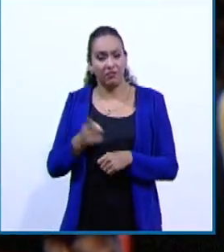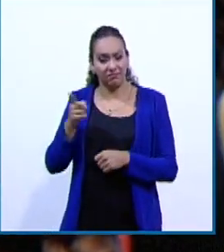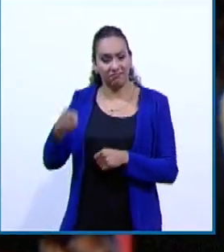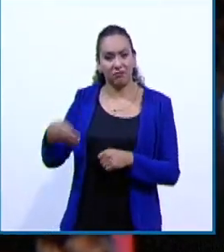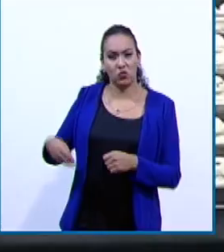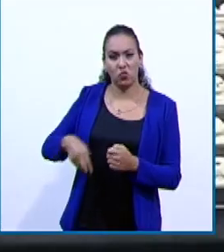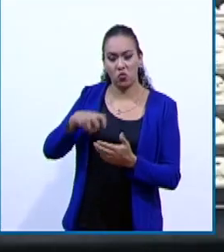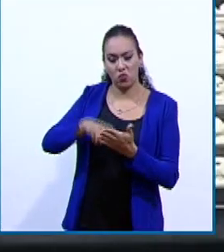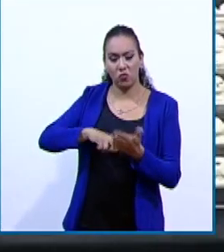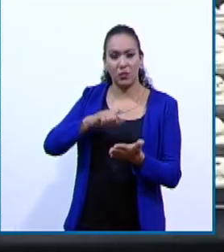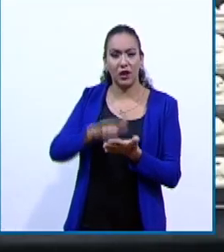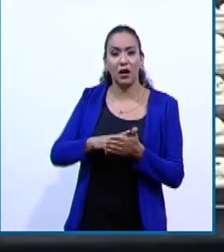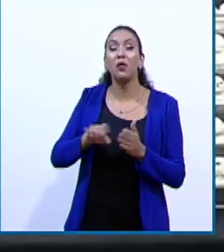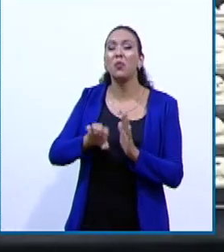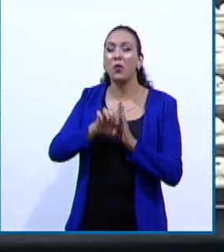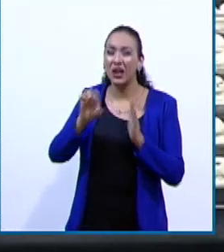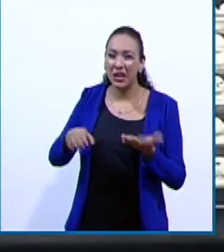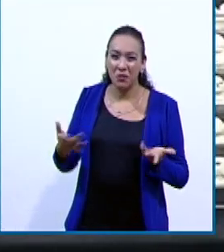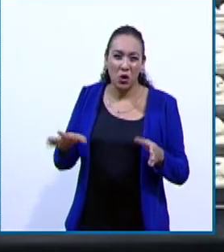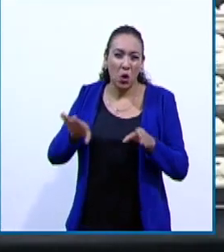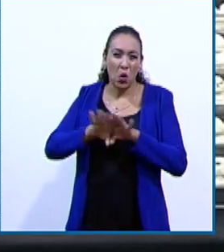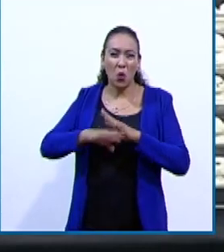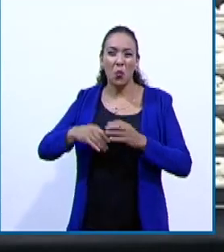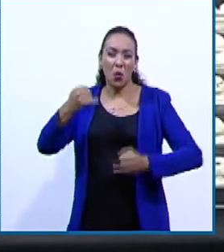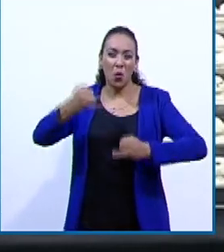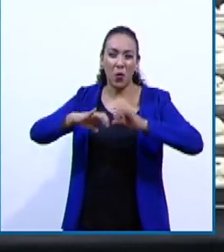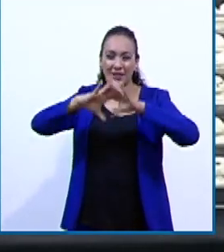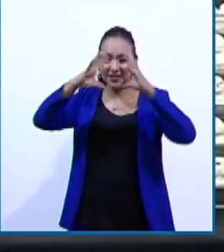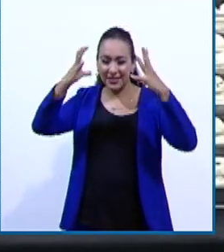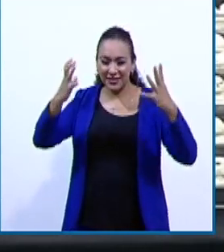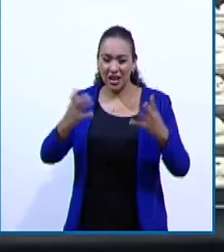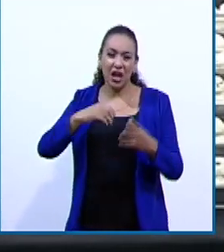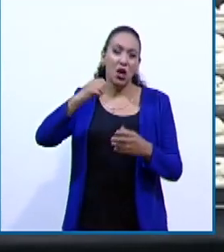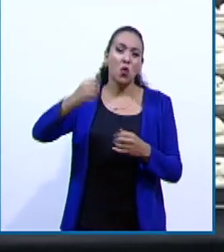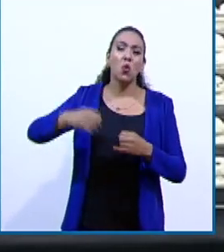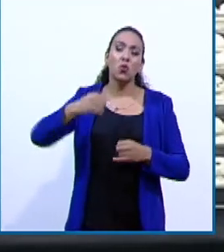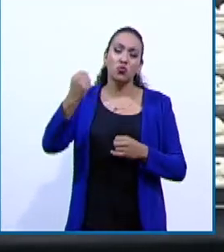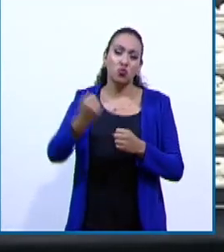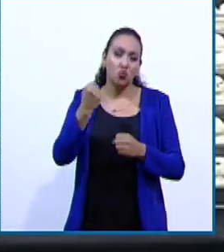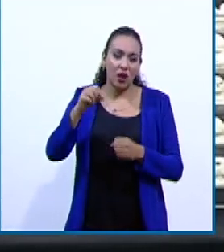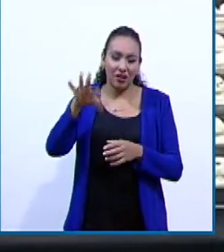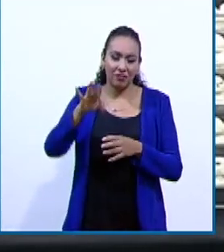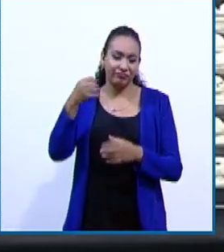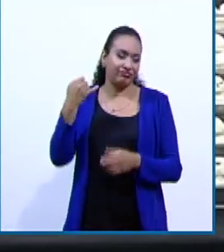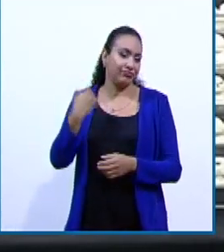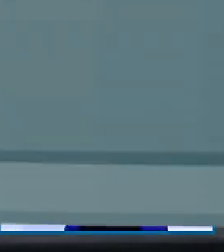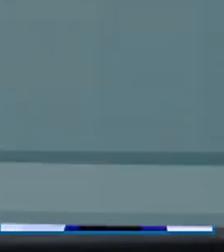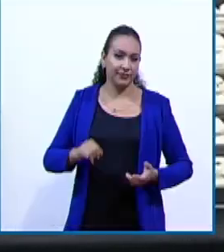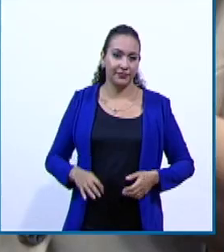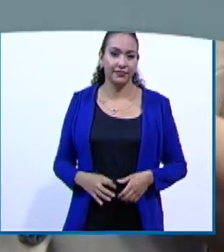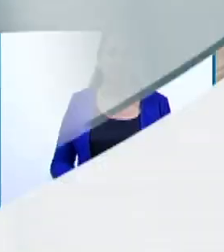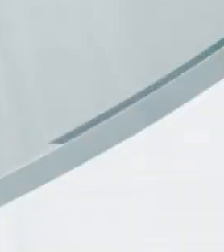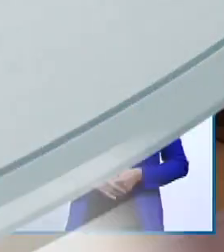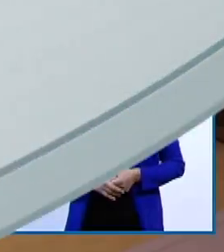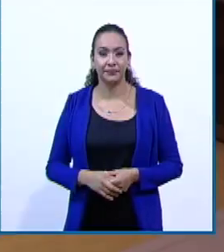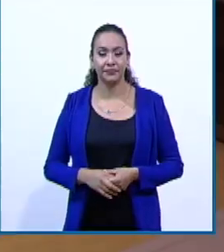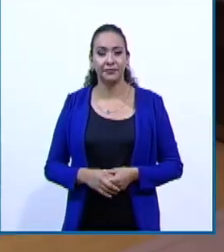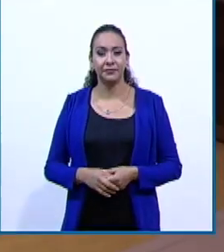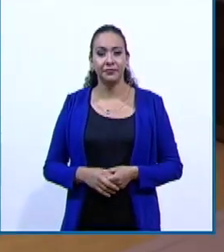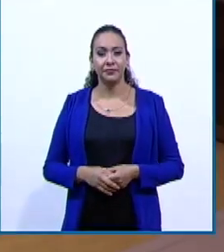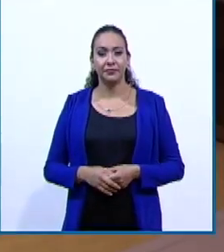procedimientos burdos como la tómbola para elegir los cargos que serán votados en 2025.